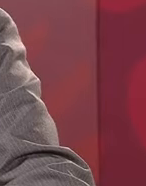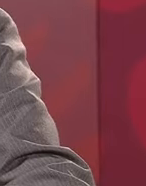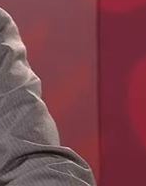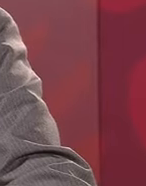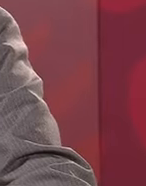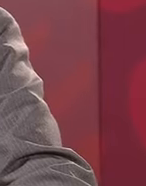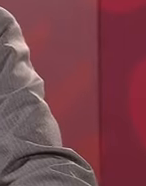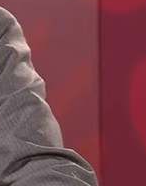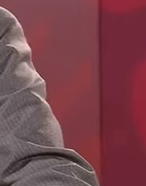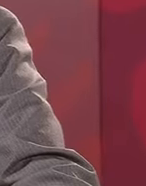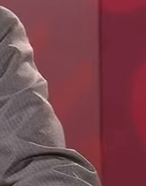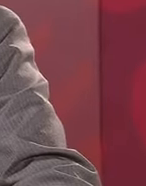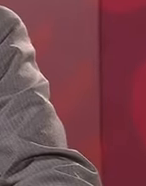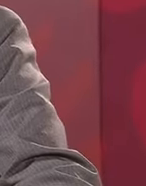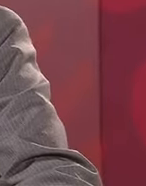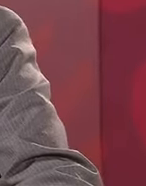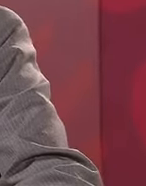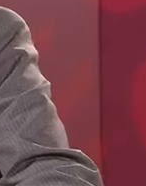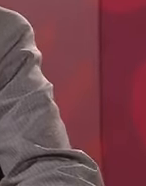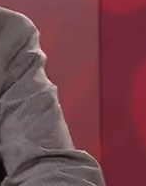24 millones de pesos.